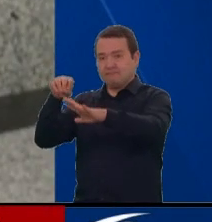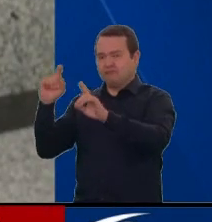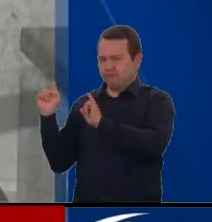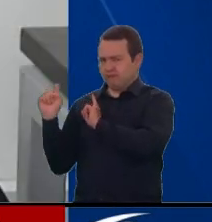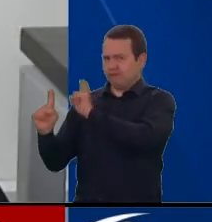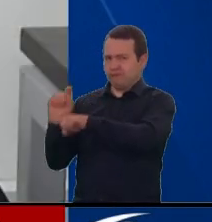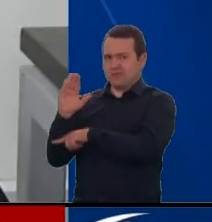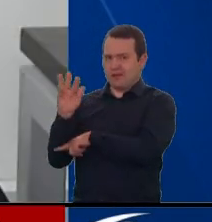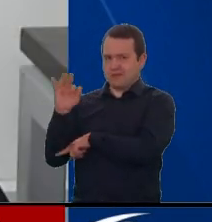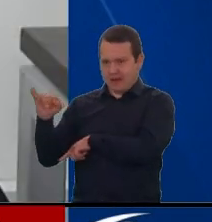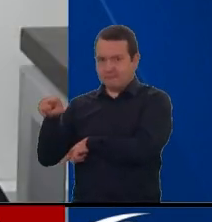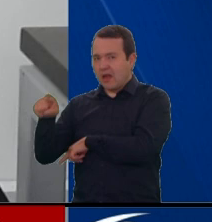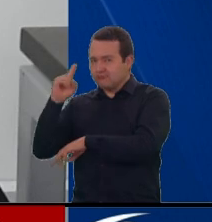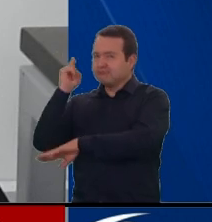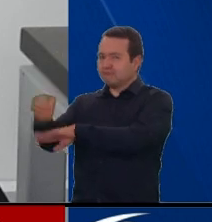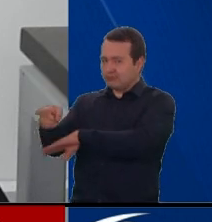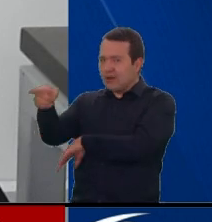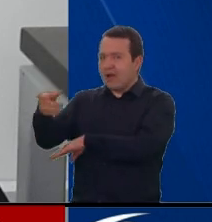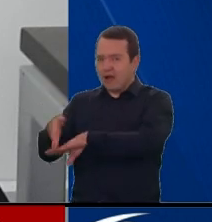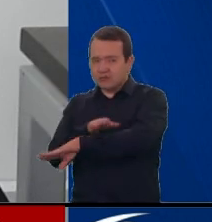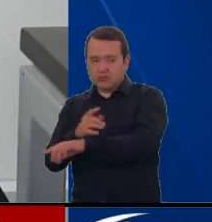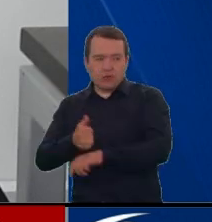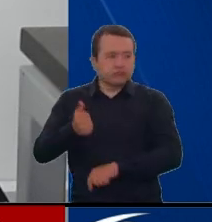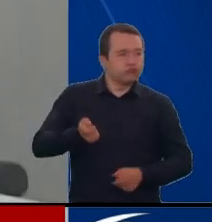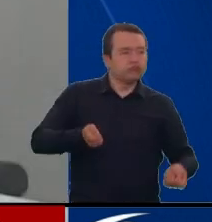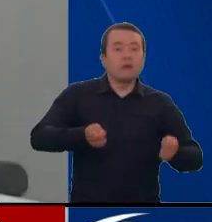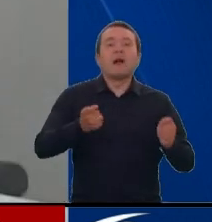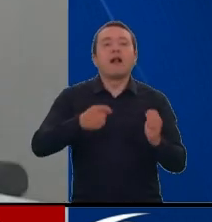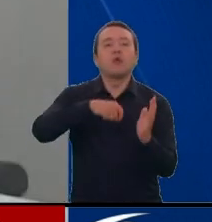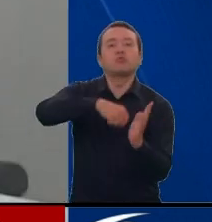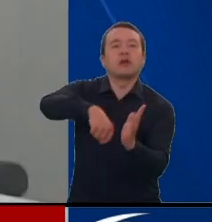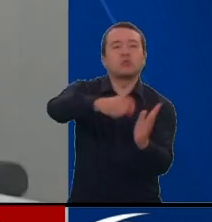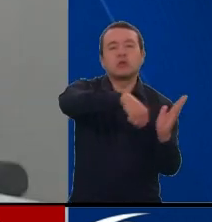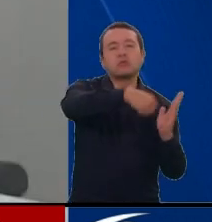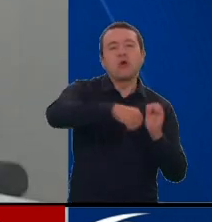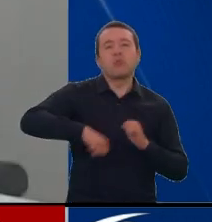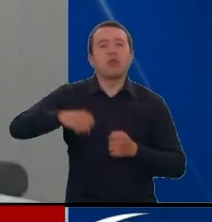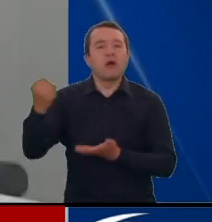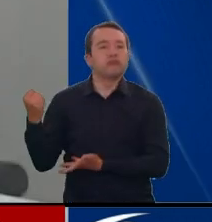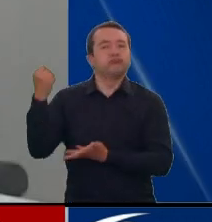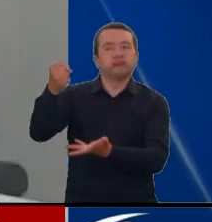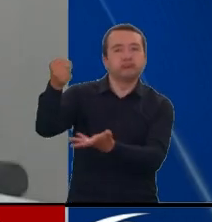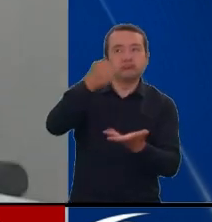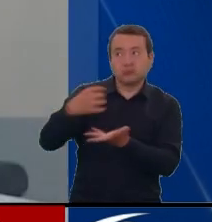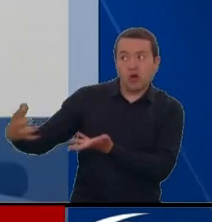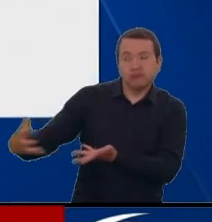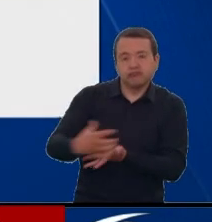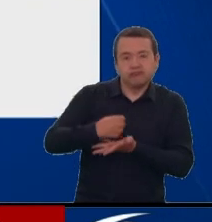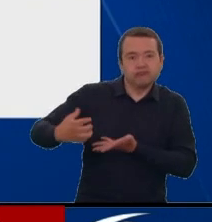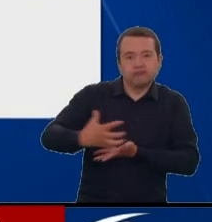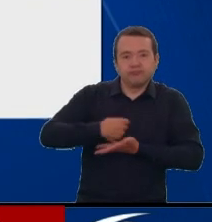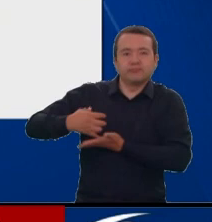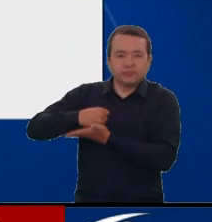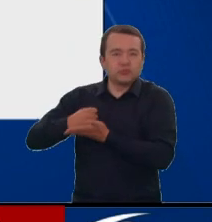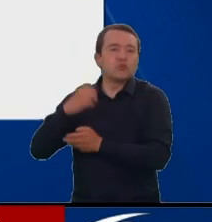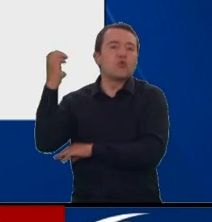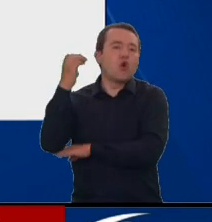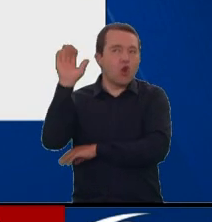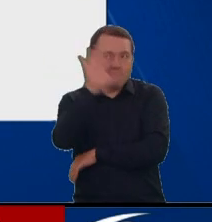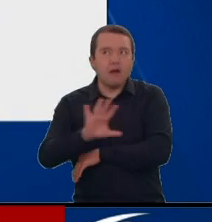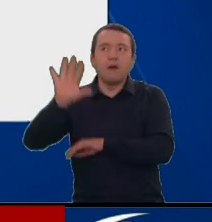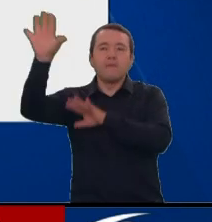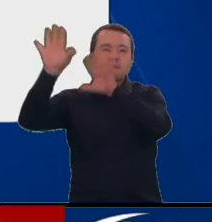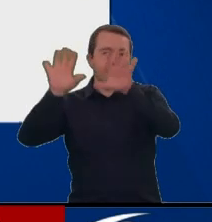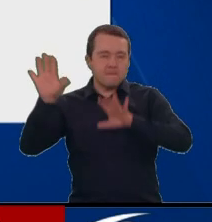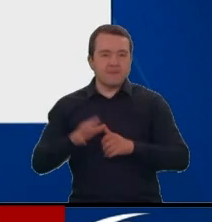de corrupción que presuntamente direccionaba contratos para apropiarse de recursos públicos en varios departamentos del país. Tras disponer la captura